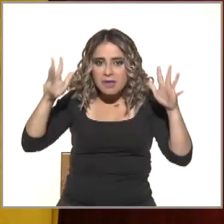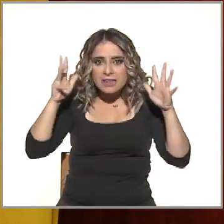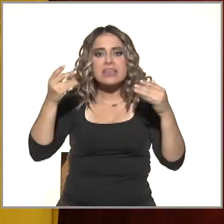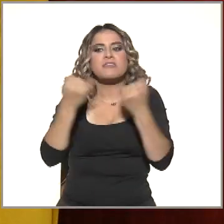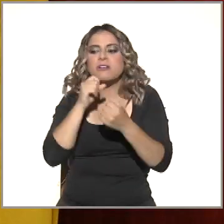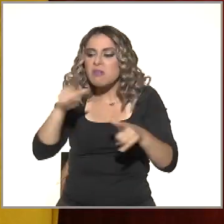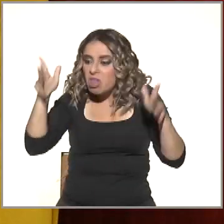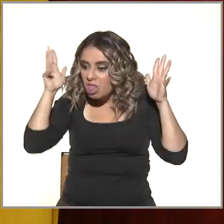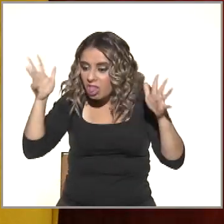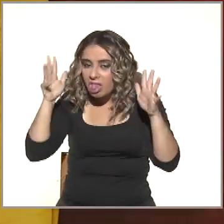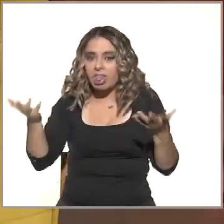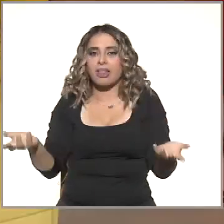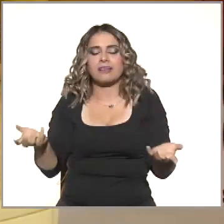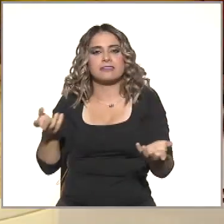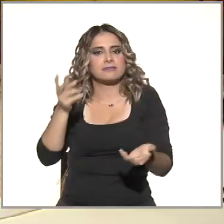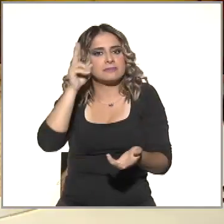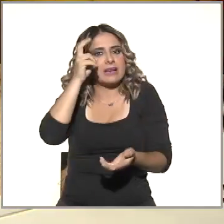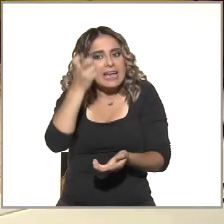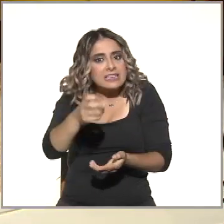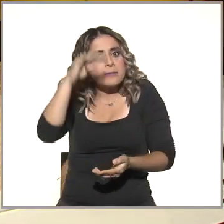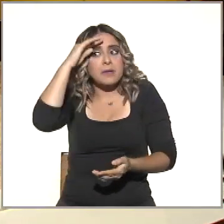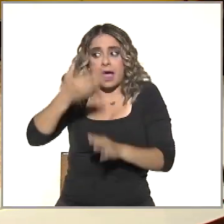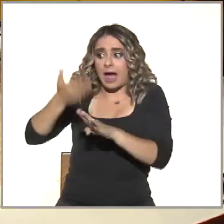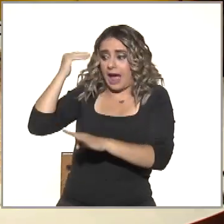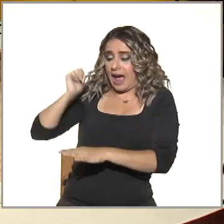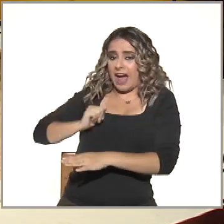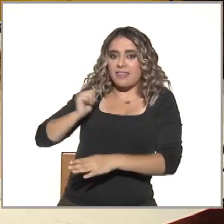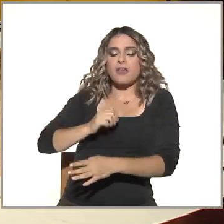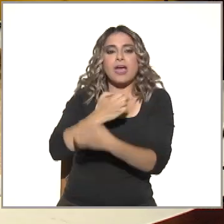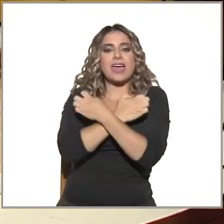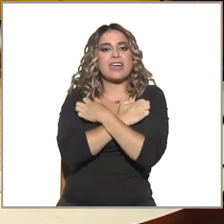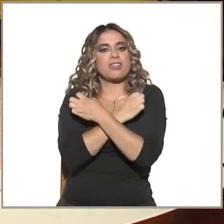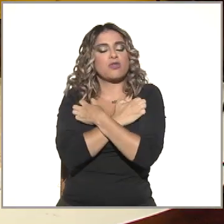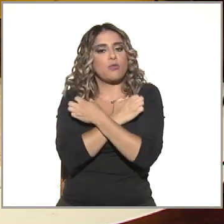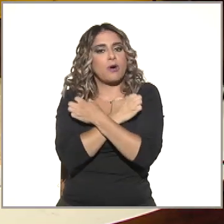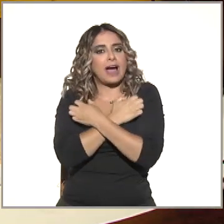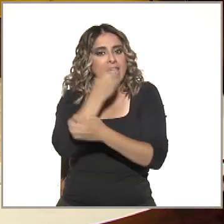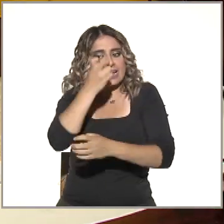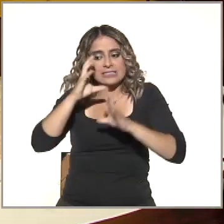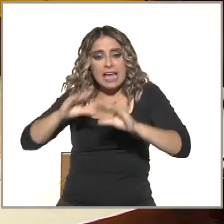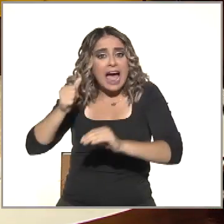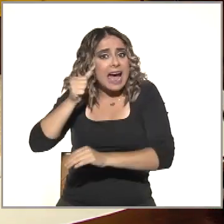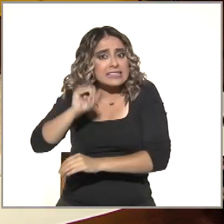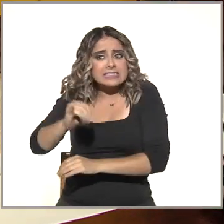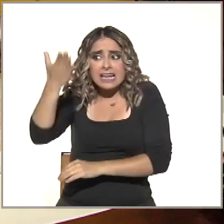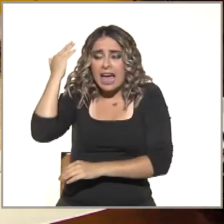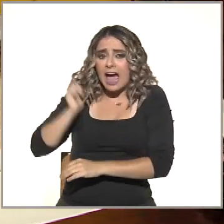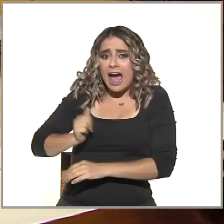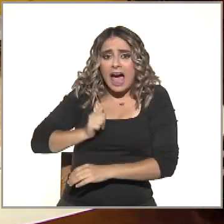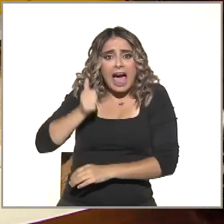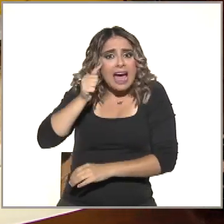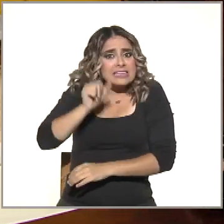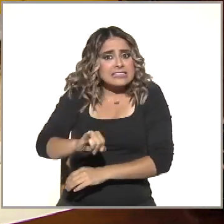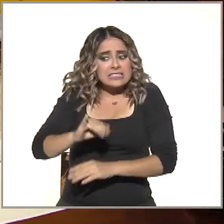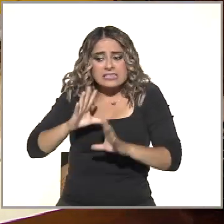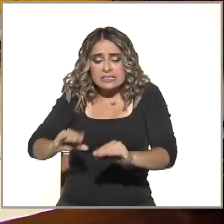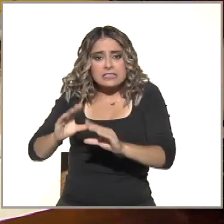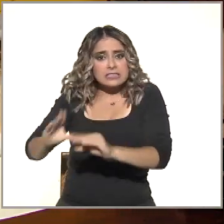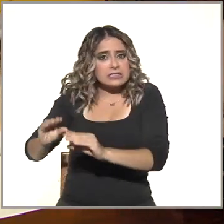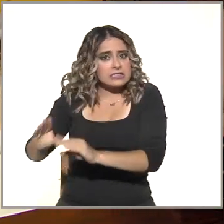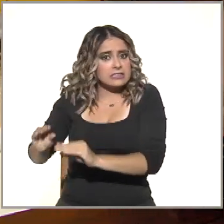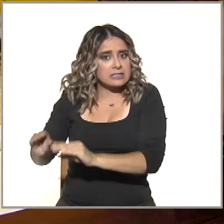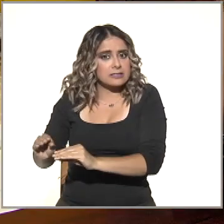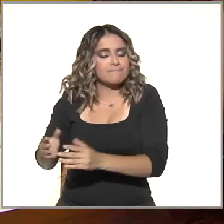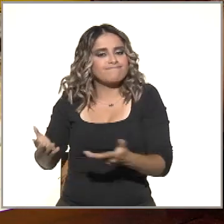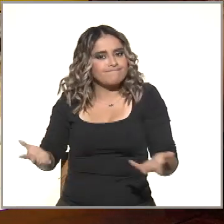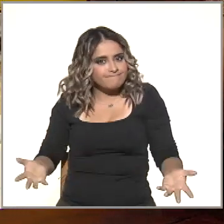para educarte. O sea, pensaban que así te estaban educando. Y yo creo que es muy importante como justamente,